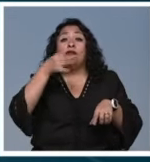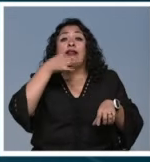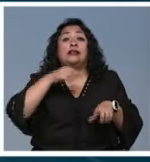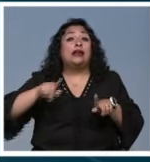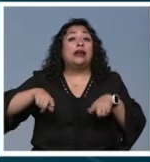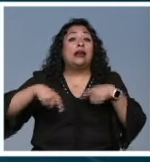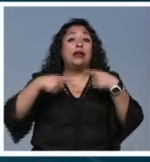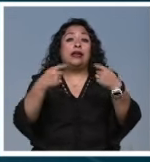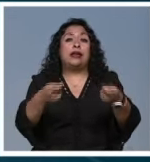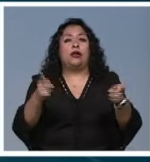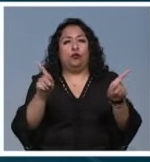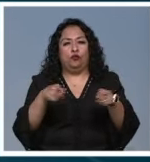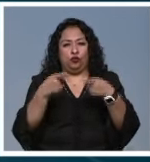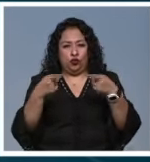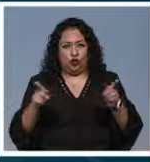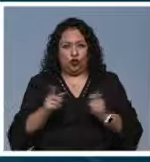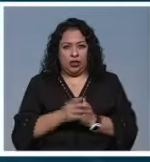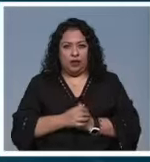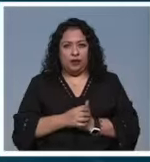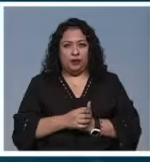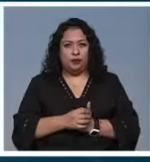legado con música.